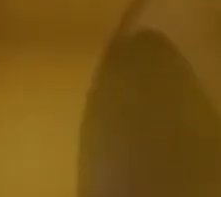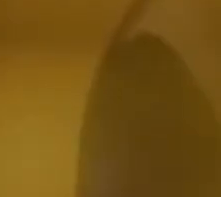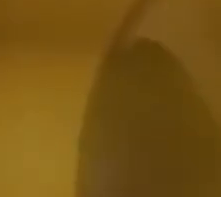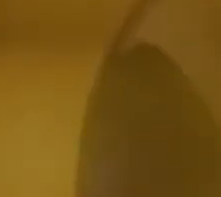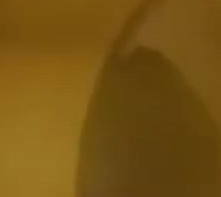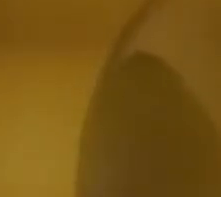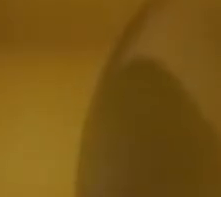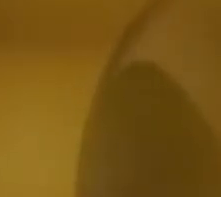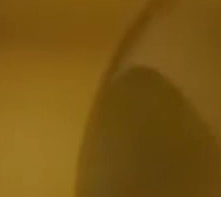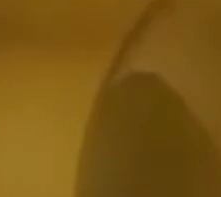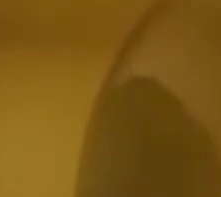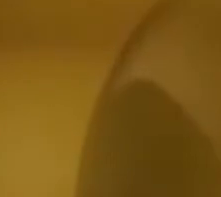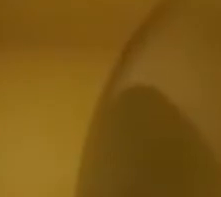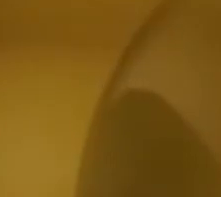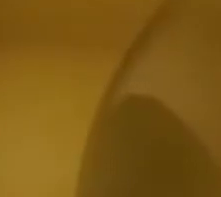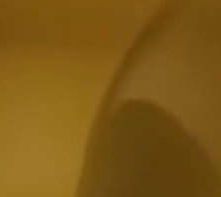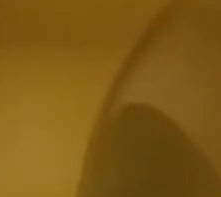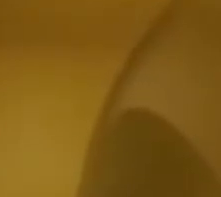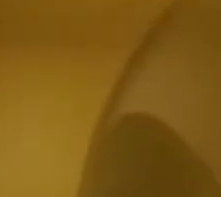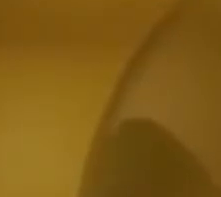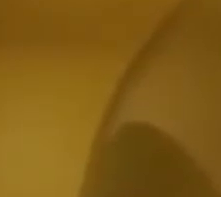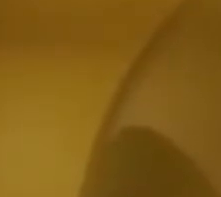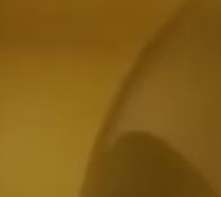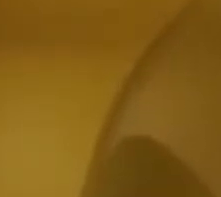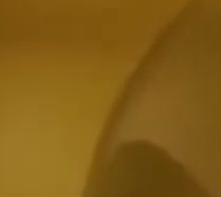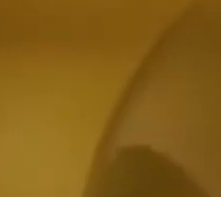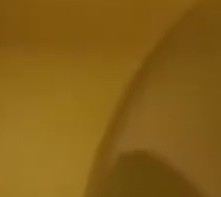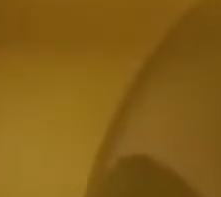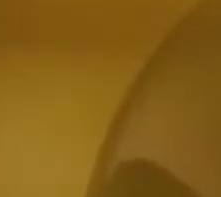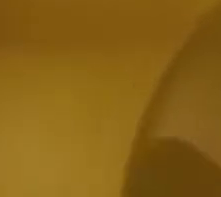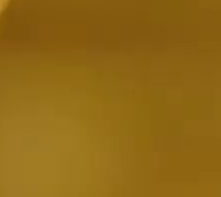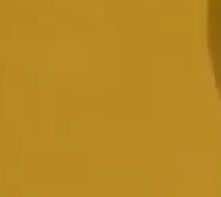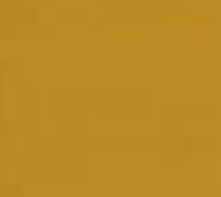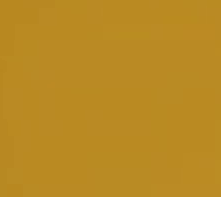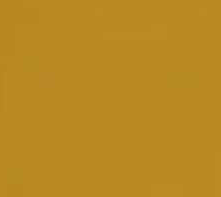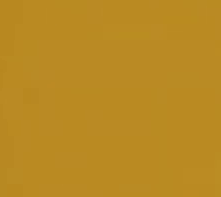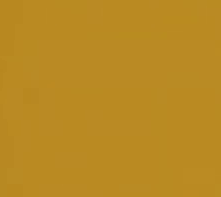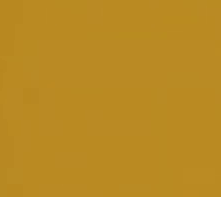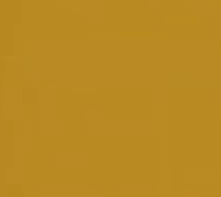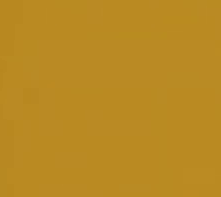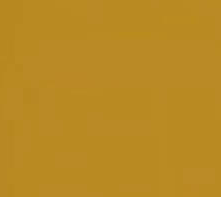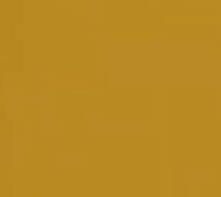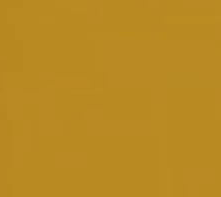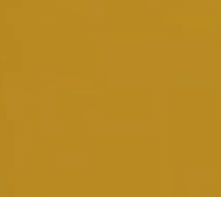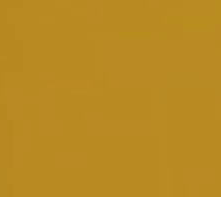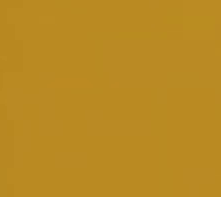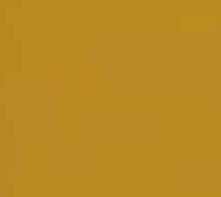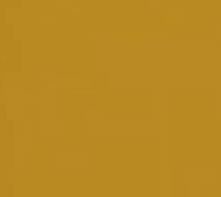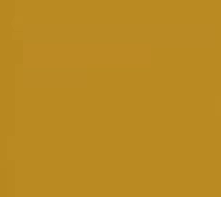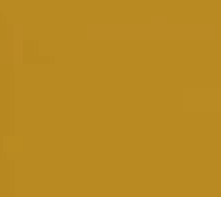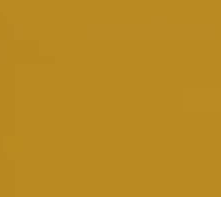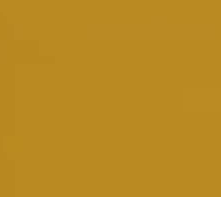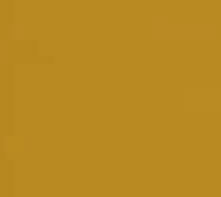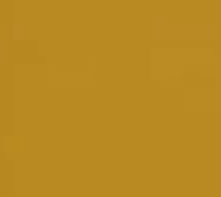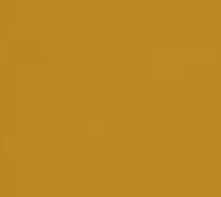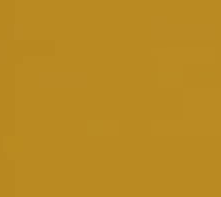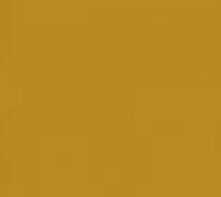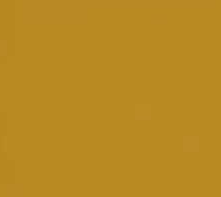No te cambies, ya regresamos con Noticiero Las Noticias.